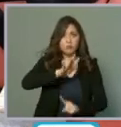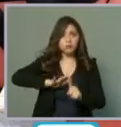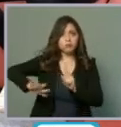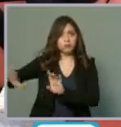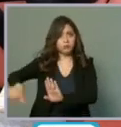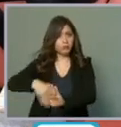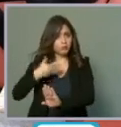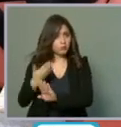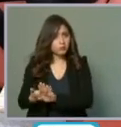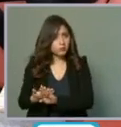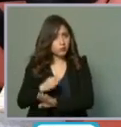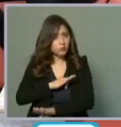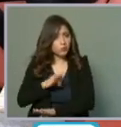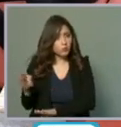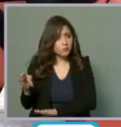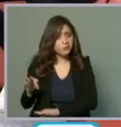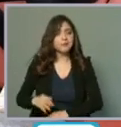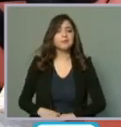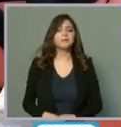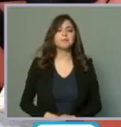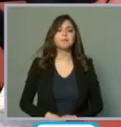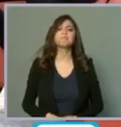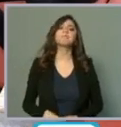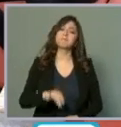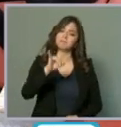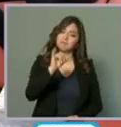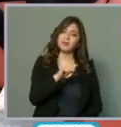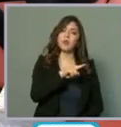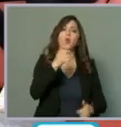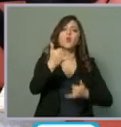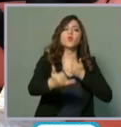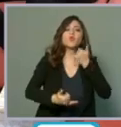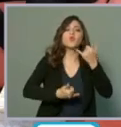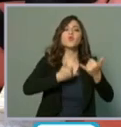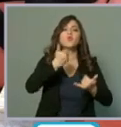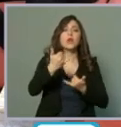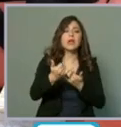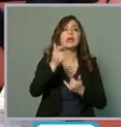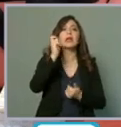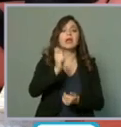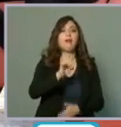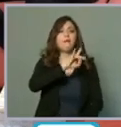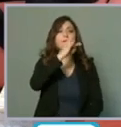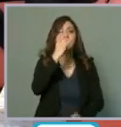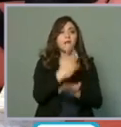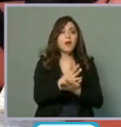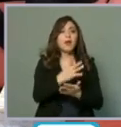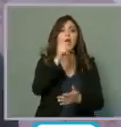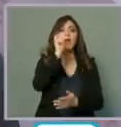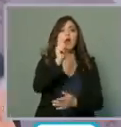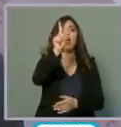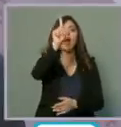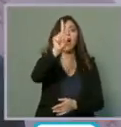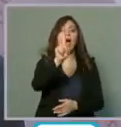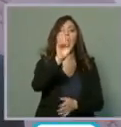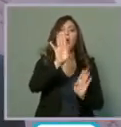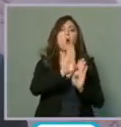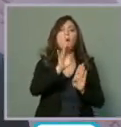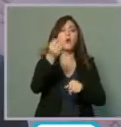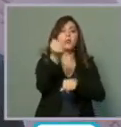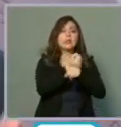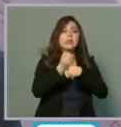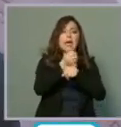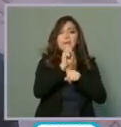videojuegos, muchos, lo único que les falta es salpicar sangre, Sí. La verdad, todos estos de agresión,